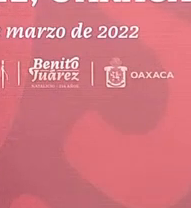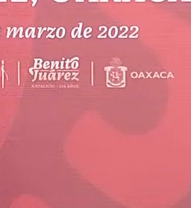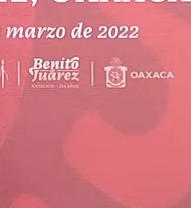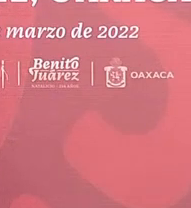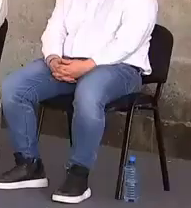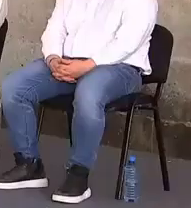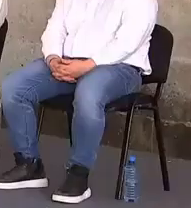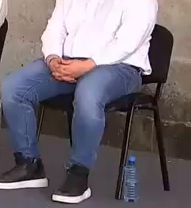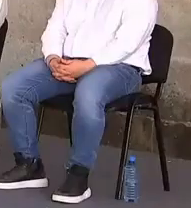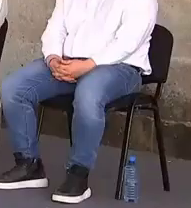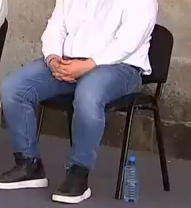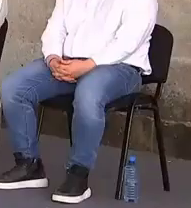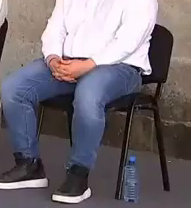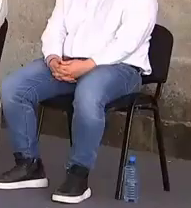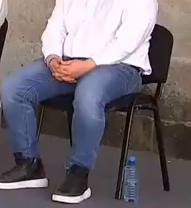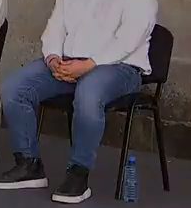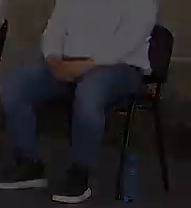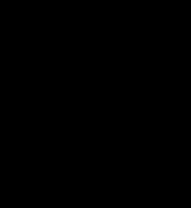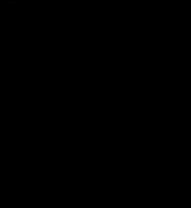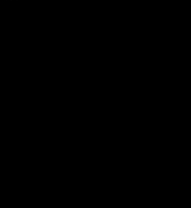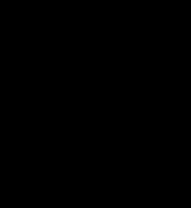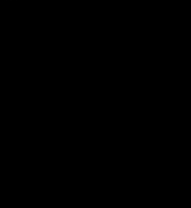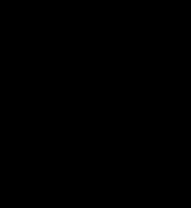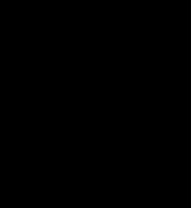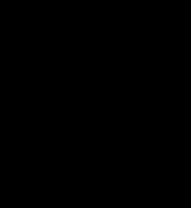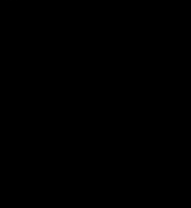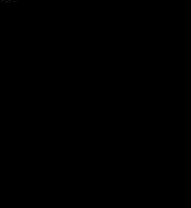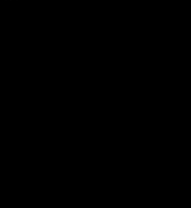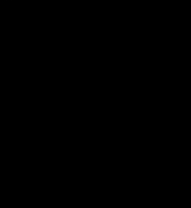con la vuelta a los privilegios para unos cuantos.